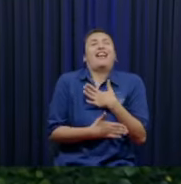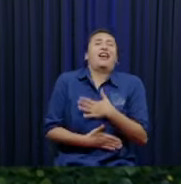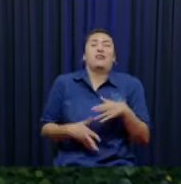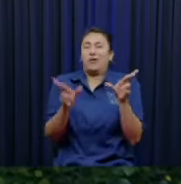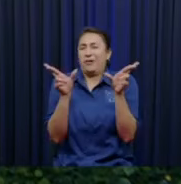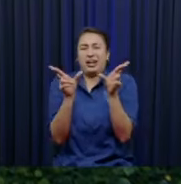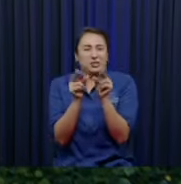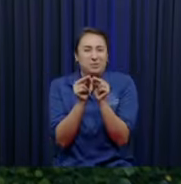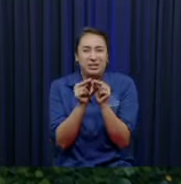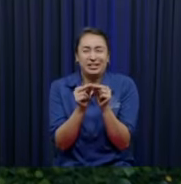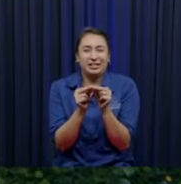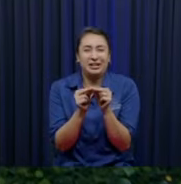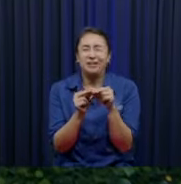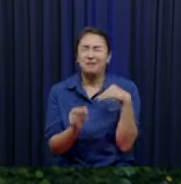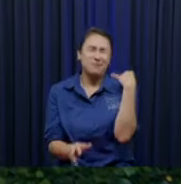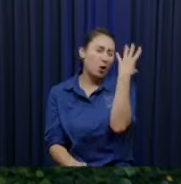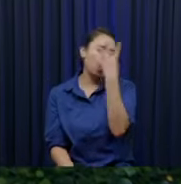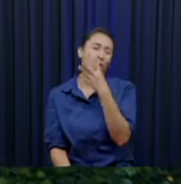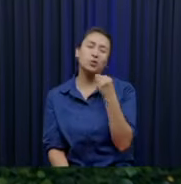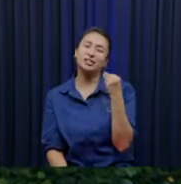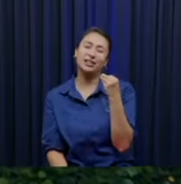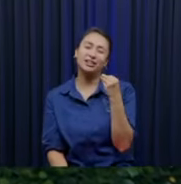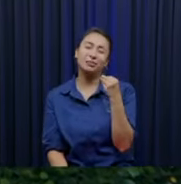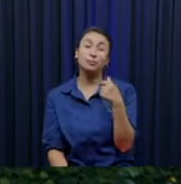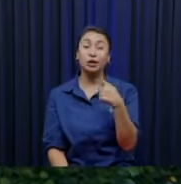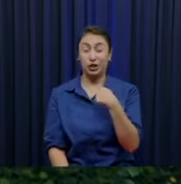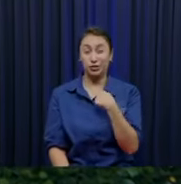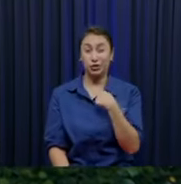lo repito, lo entiendo un cachito más.